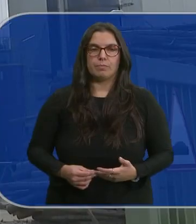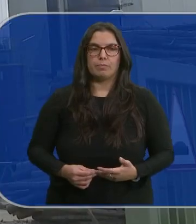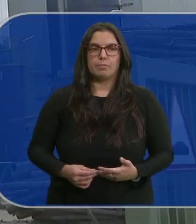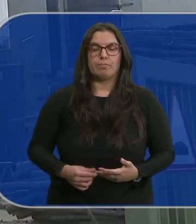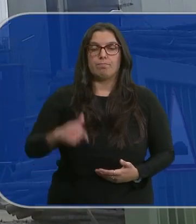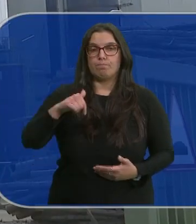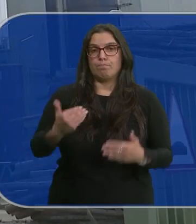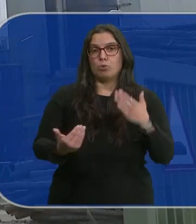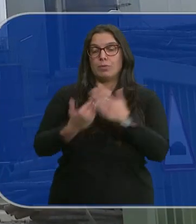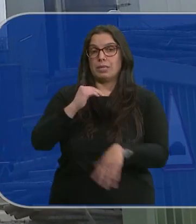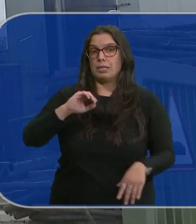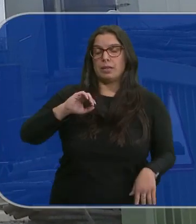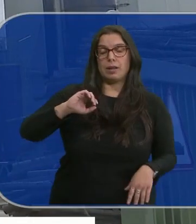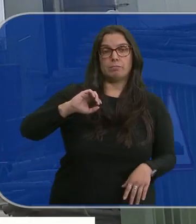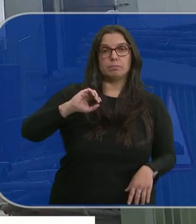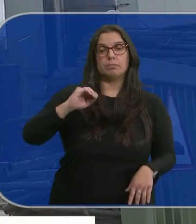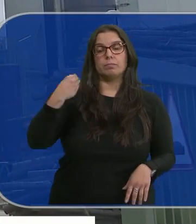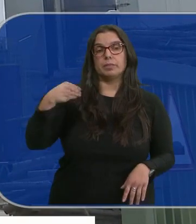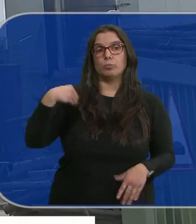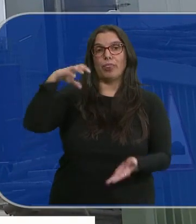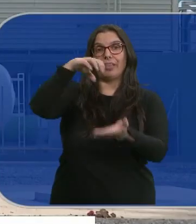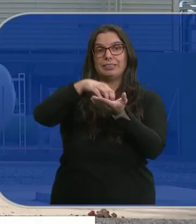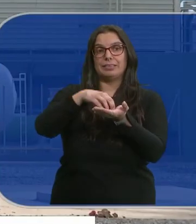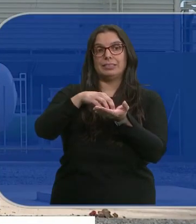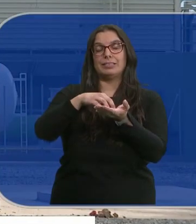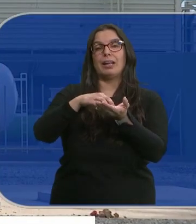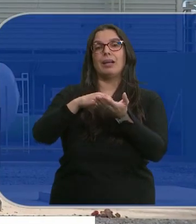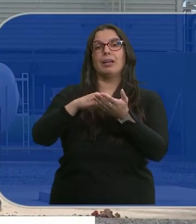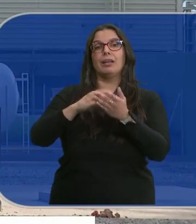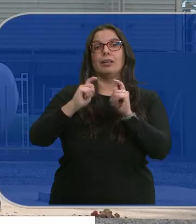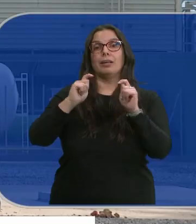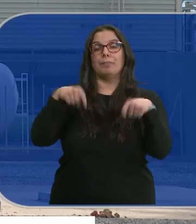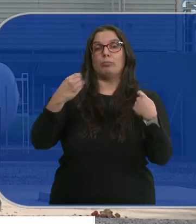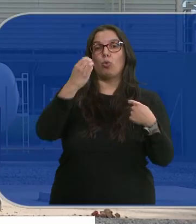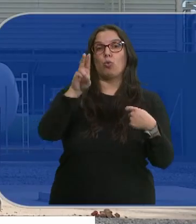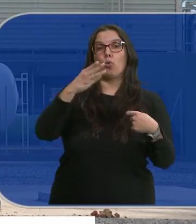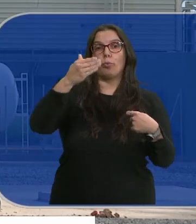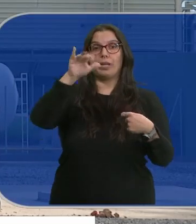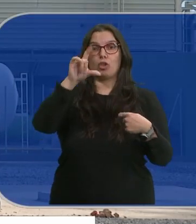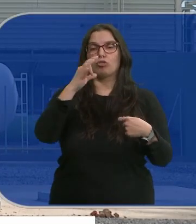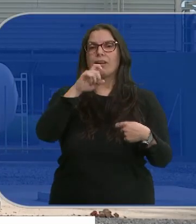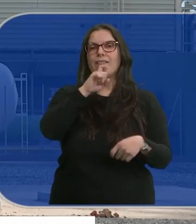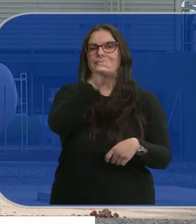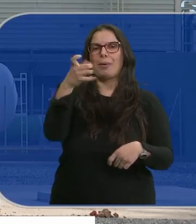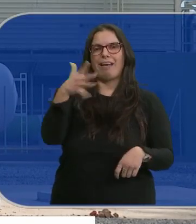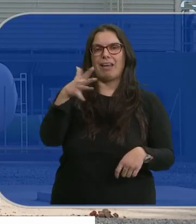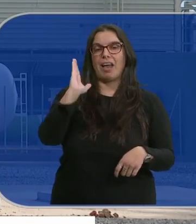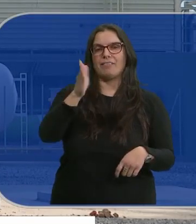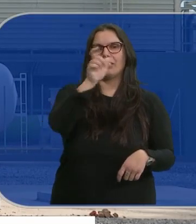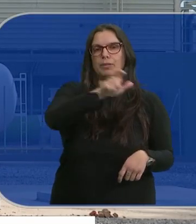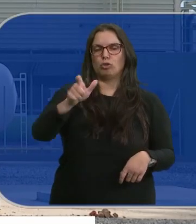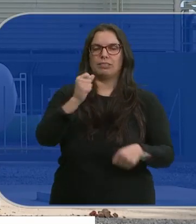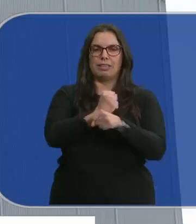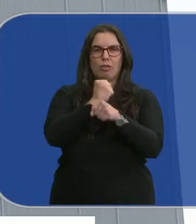A primera hora de la mañana saltaba la noticia. La central de biomasa de Forestalia en Cubillos del Sil comunicaba un ERE que afecta a